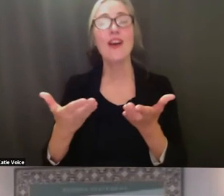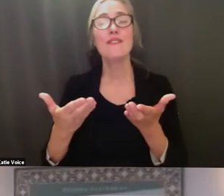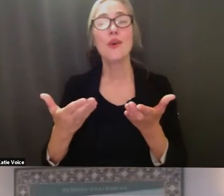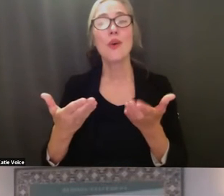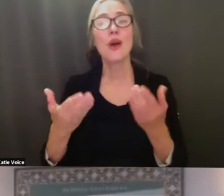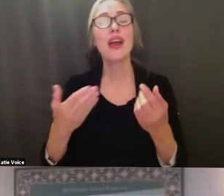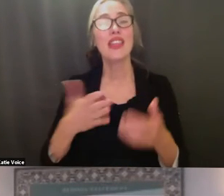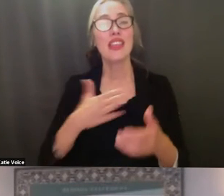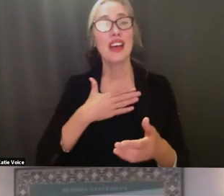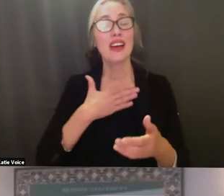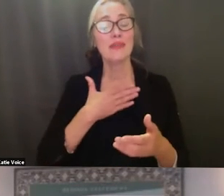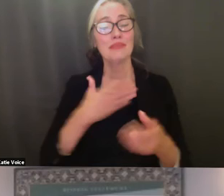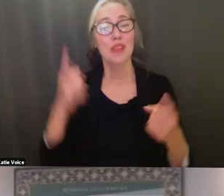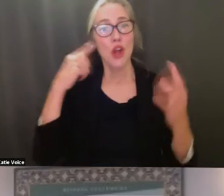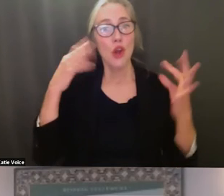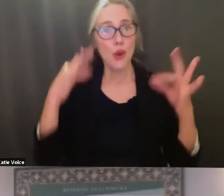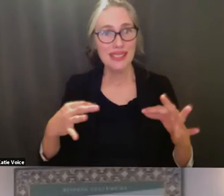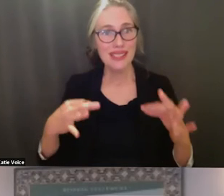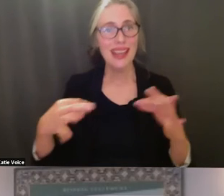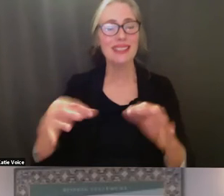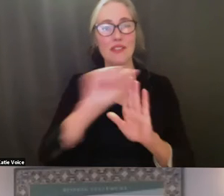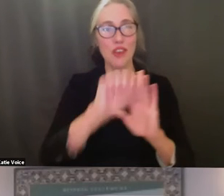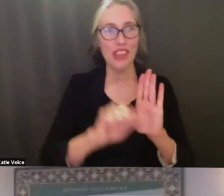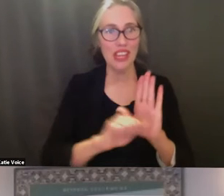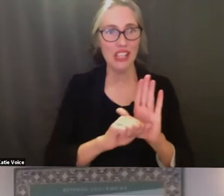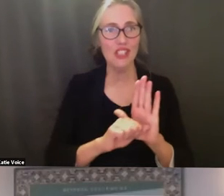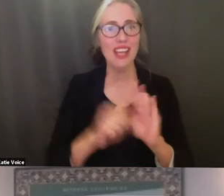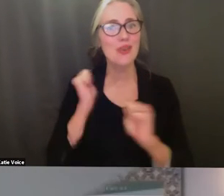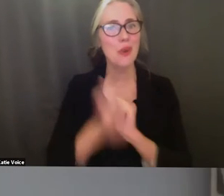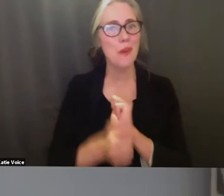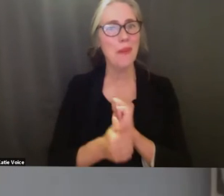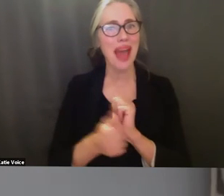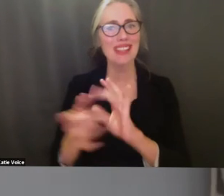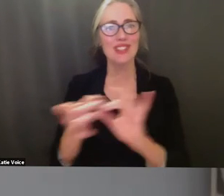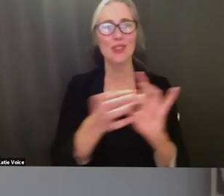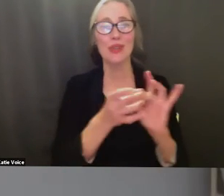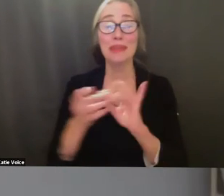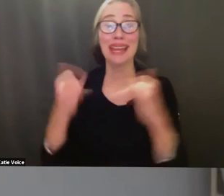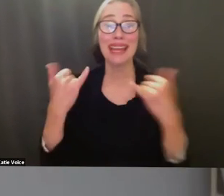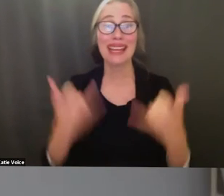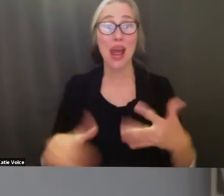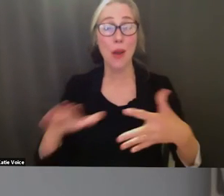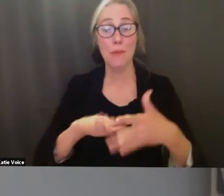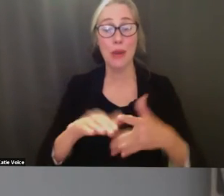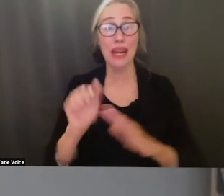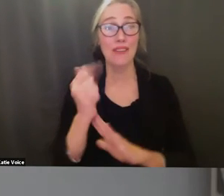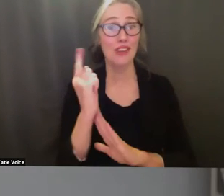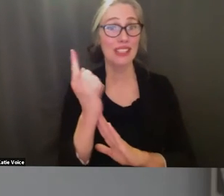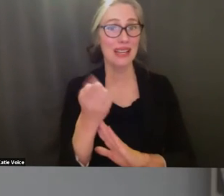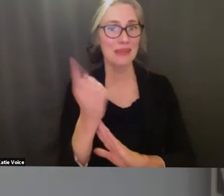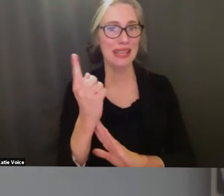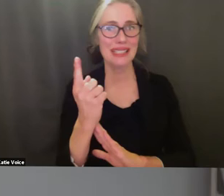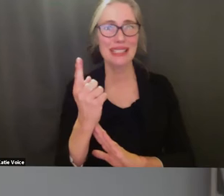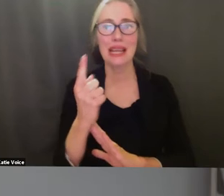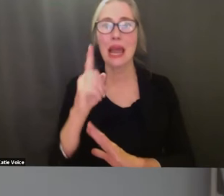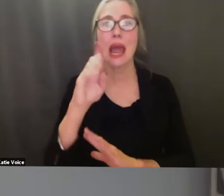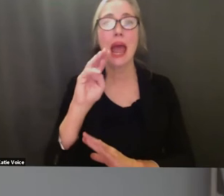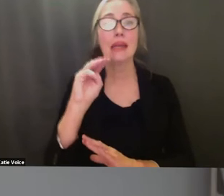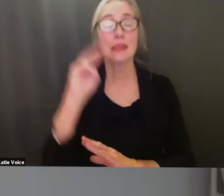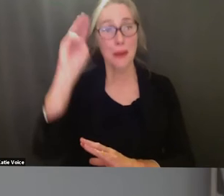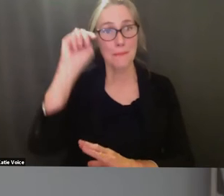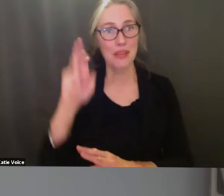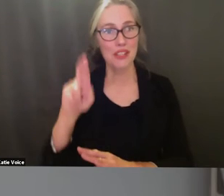aprobar el orden del día de consentimiento fue aprobada unánimemente. Y con eso pasamos a nuestro descanso de 10